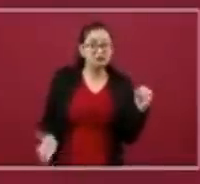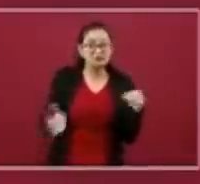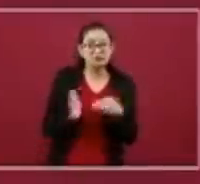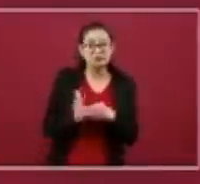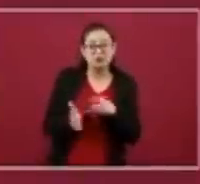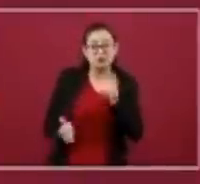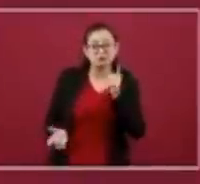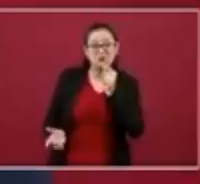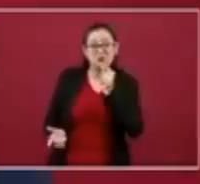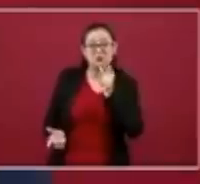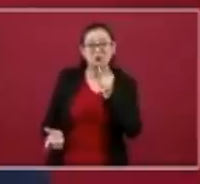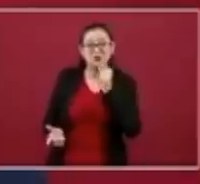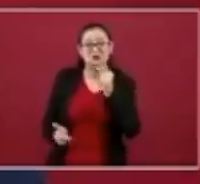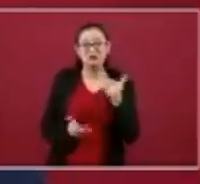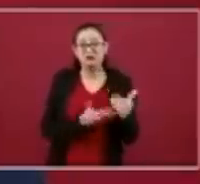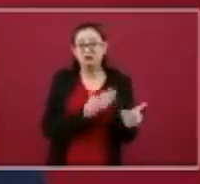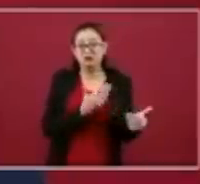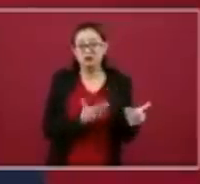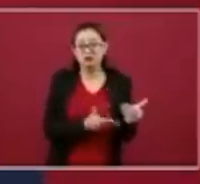que tenemos actualmente.